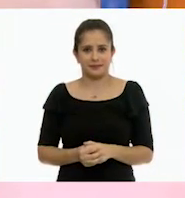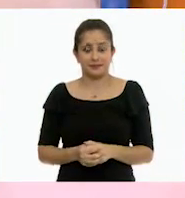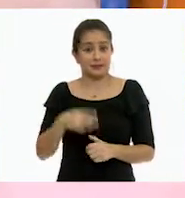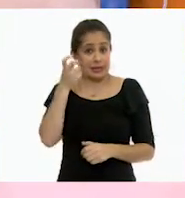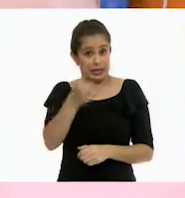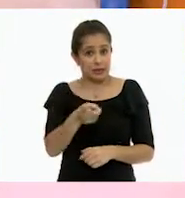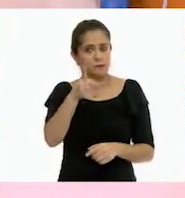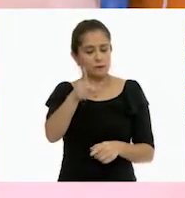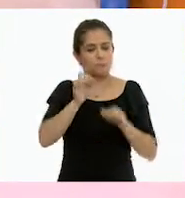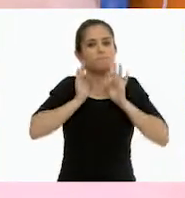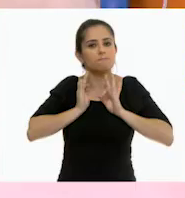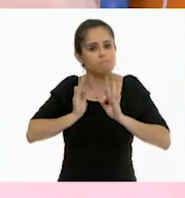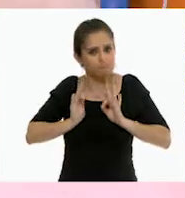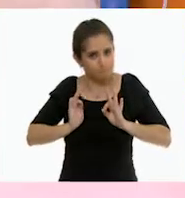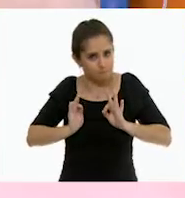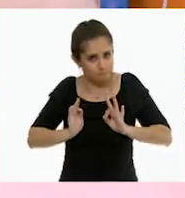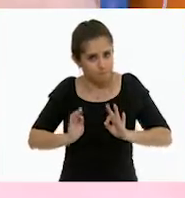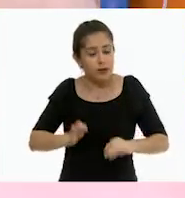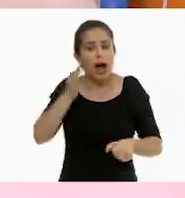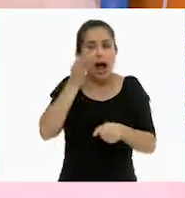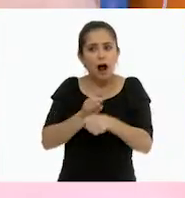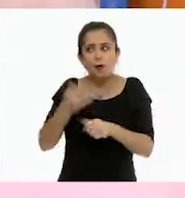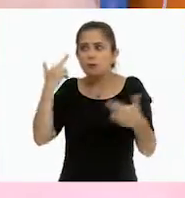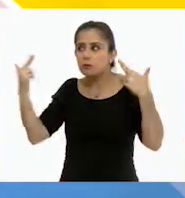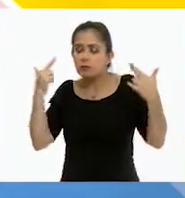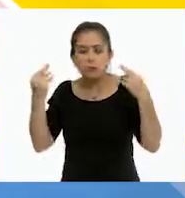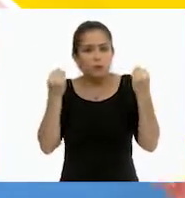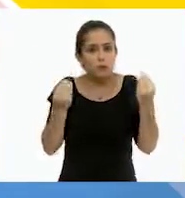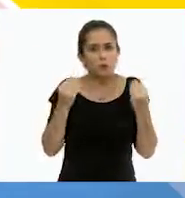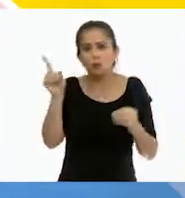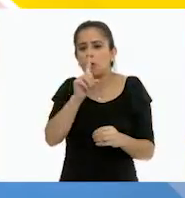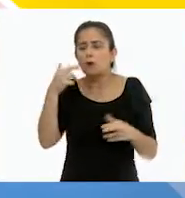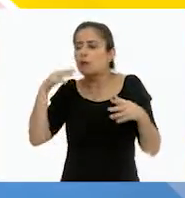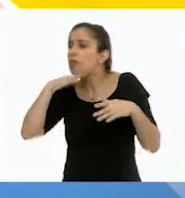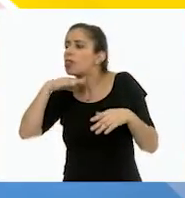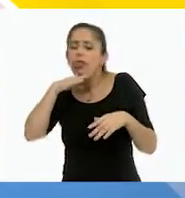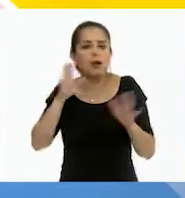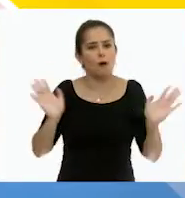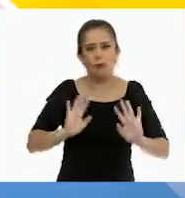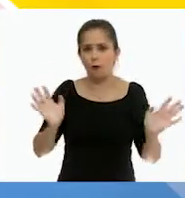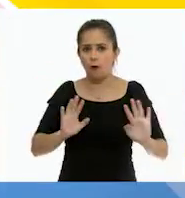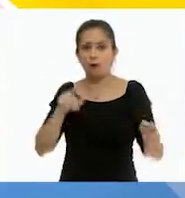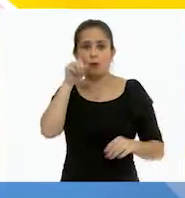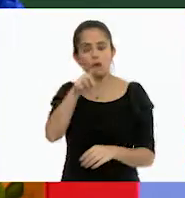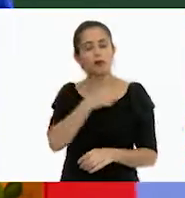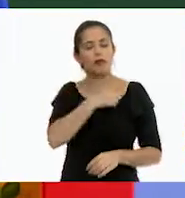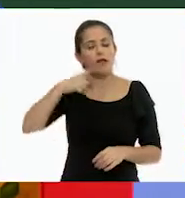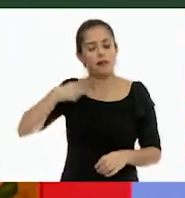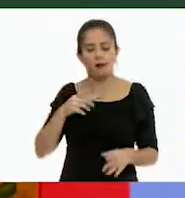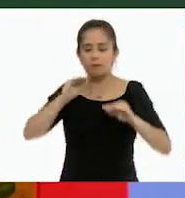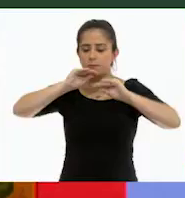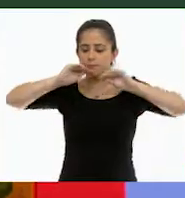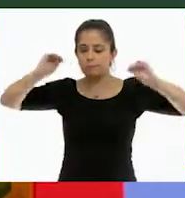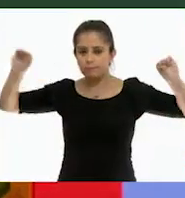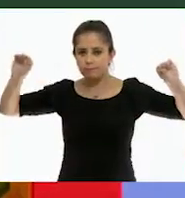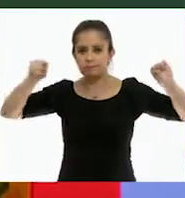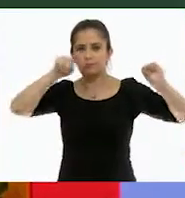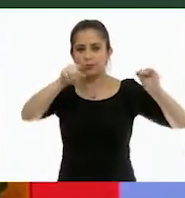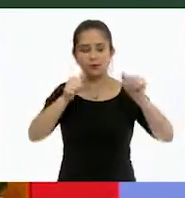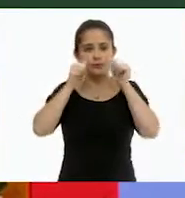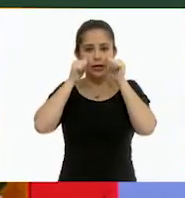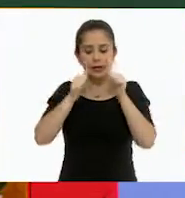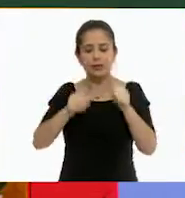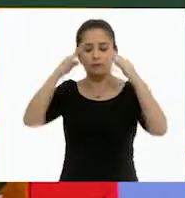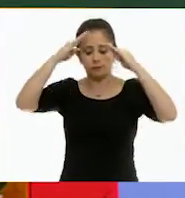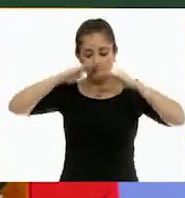Aquí es muy quieto. Hay pocos sonidos. Sin embargo, los que se escuchan, los tenemos que captar. Tenemos que utilizar